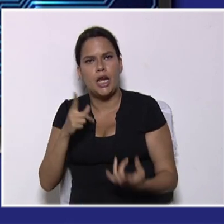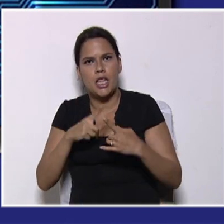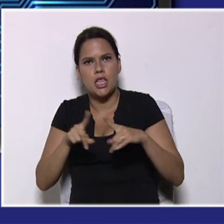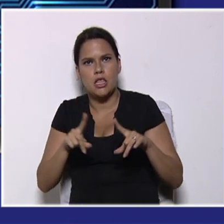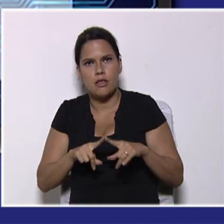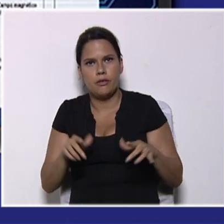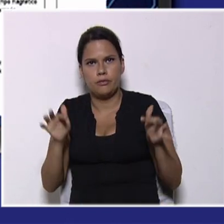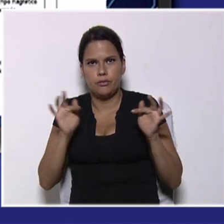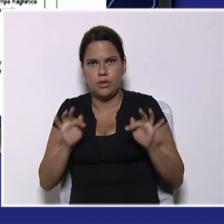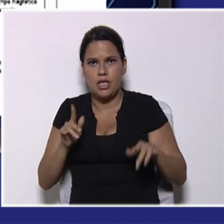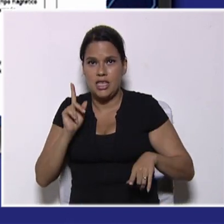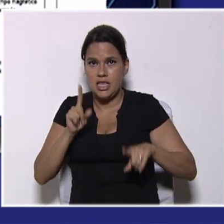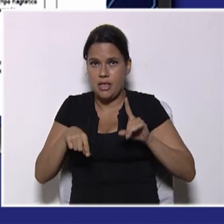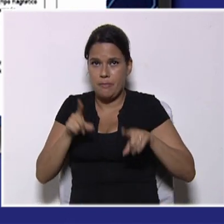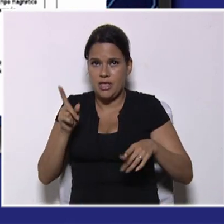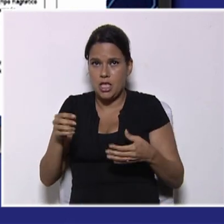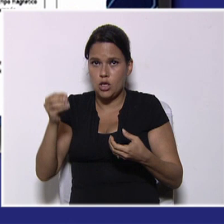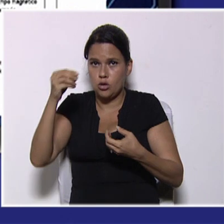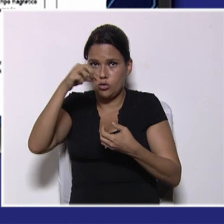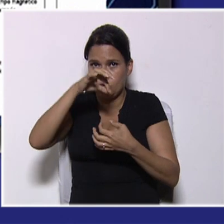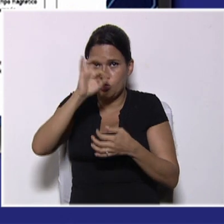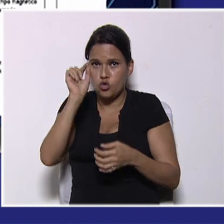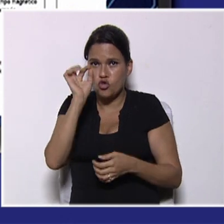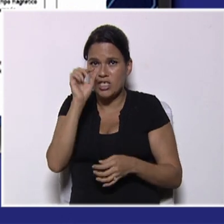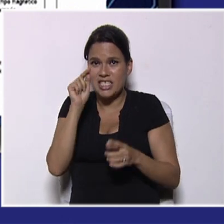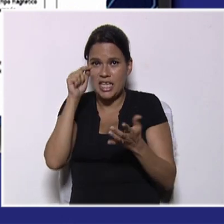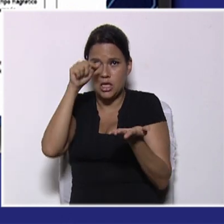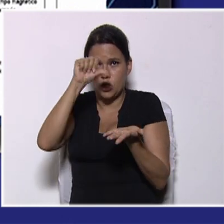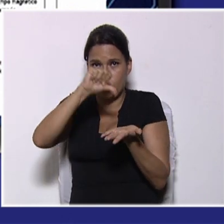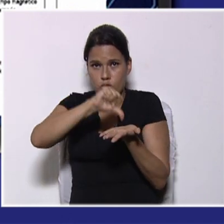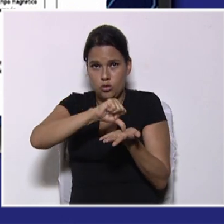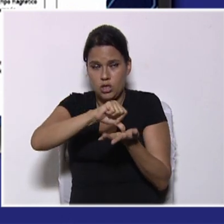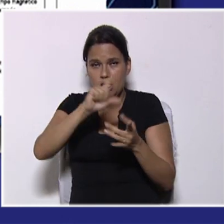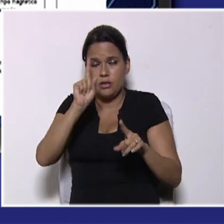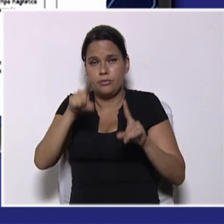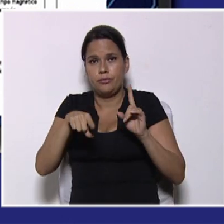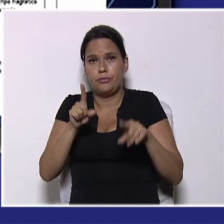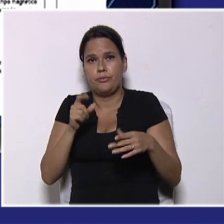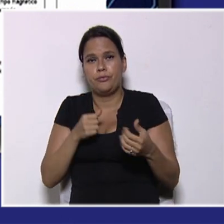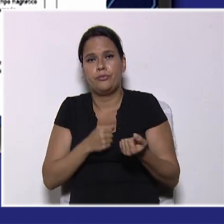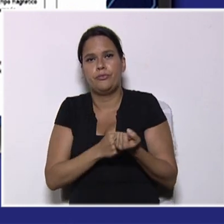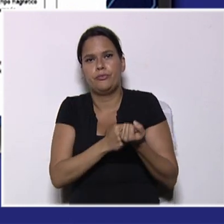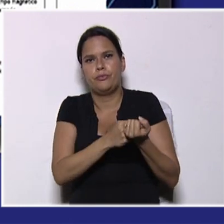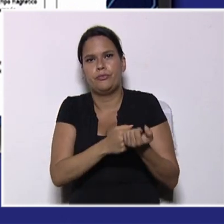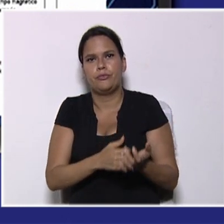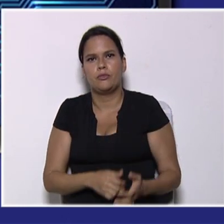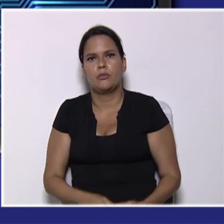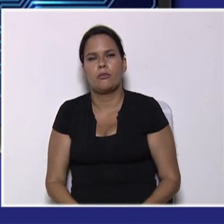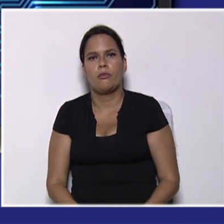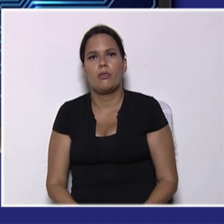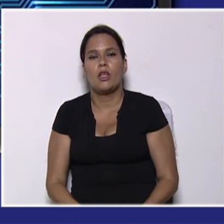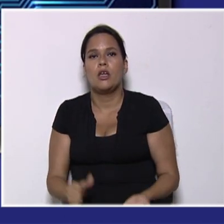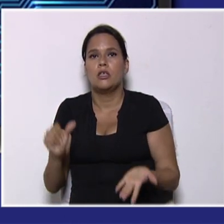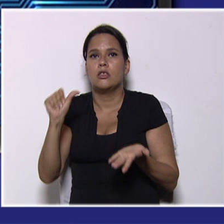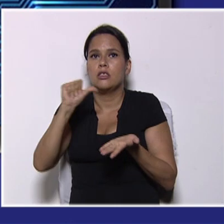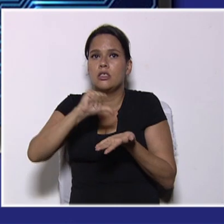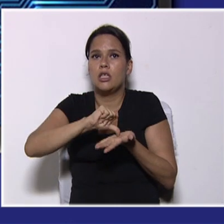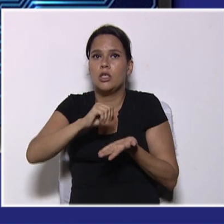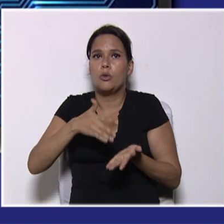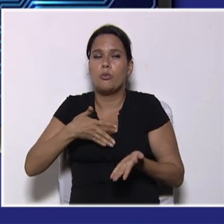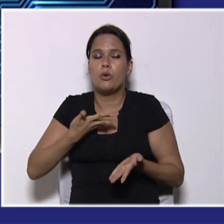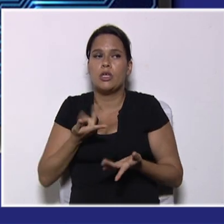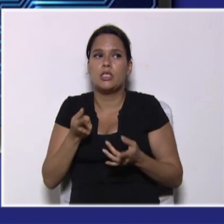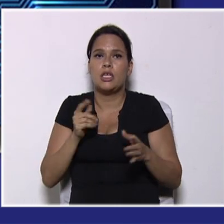según su núcleo y según el tipo de arrollamiento. Estos núcleos pueden ser del